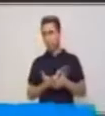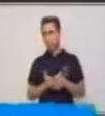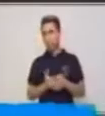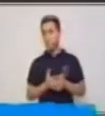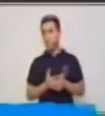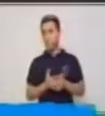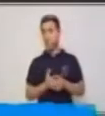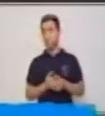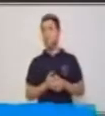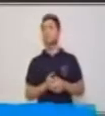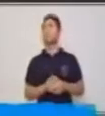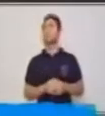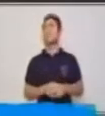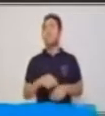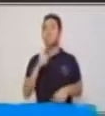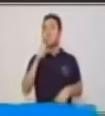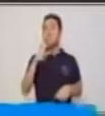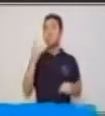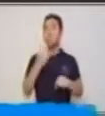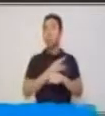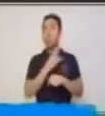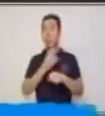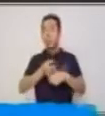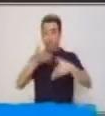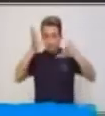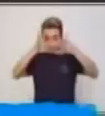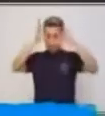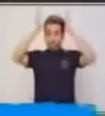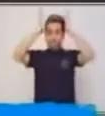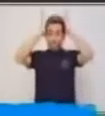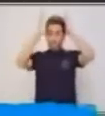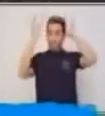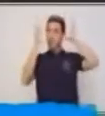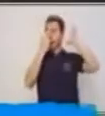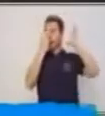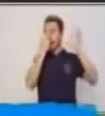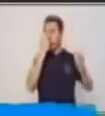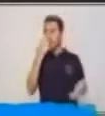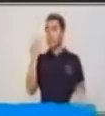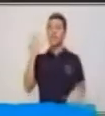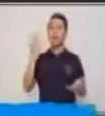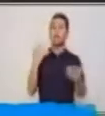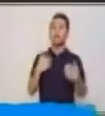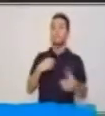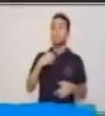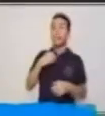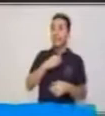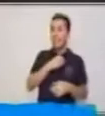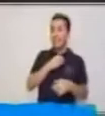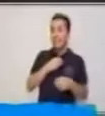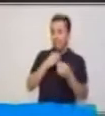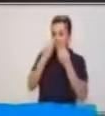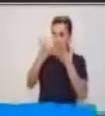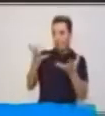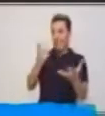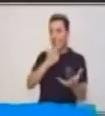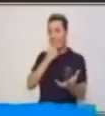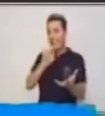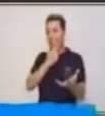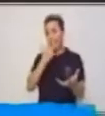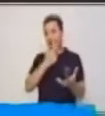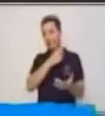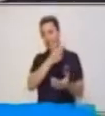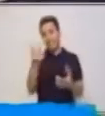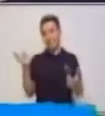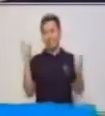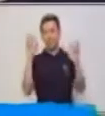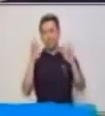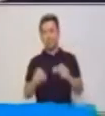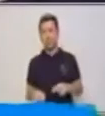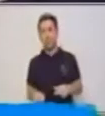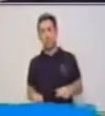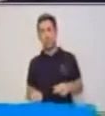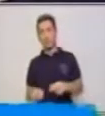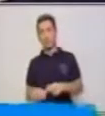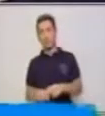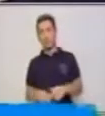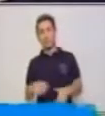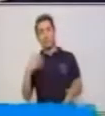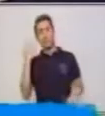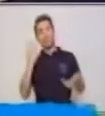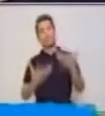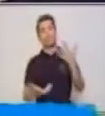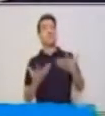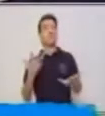La persona que esté usando esta peluca probablemente va a buscar hacer reír a otras personas. Probablemente me va a